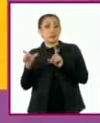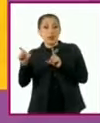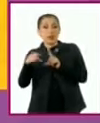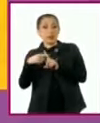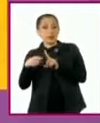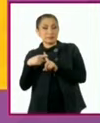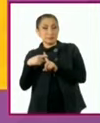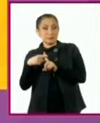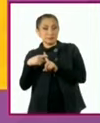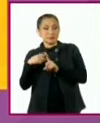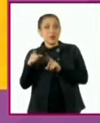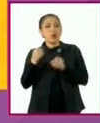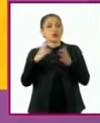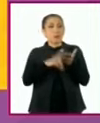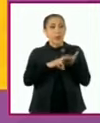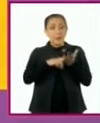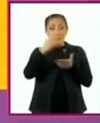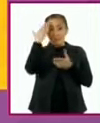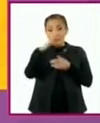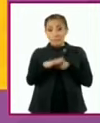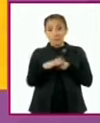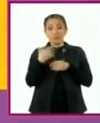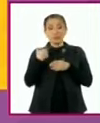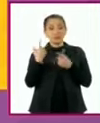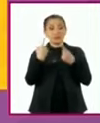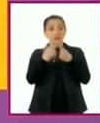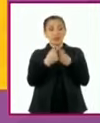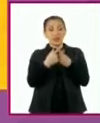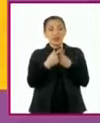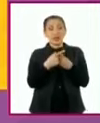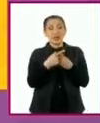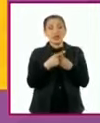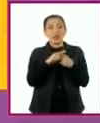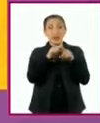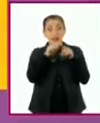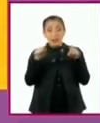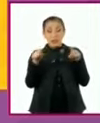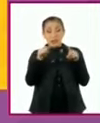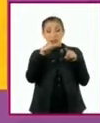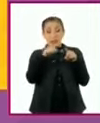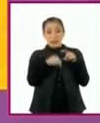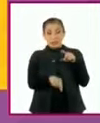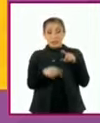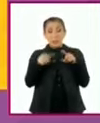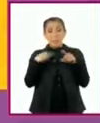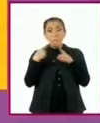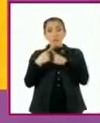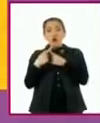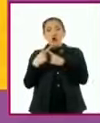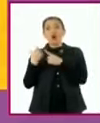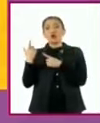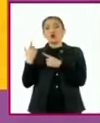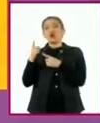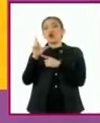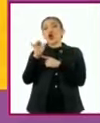dividendo? Para saberlo, multiplicamos el divisor por el cociente para obtener el